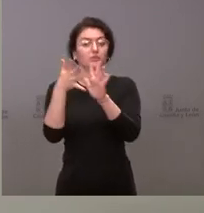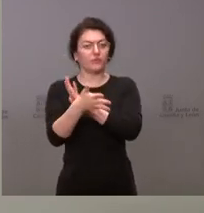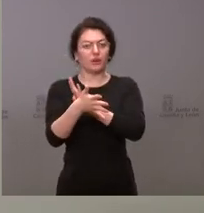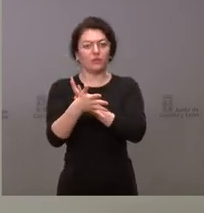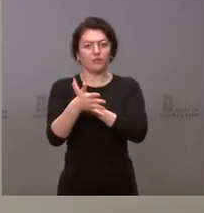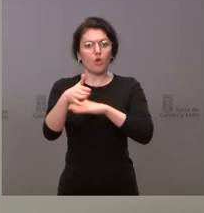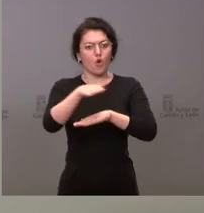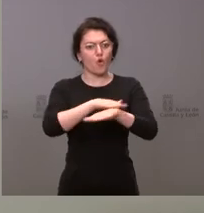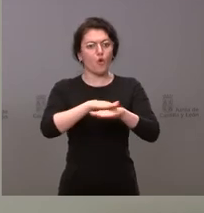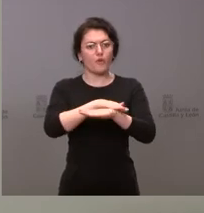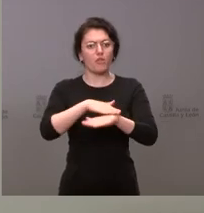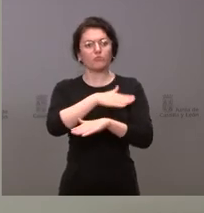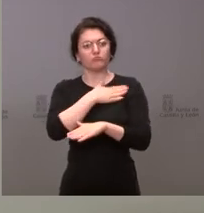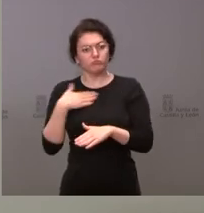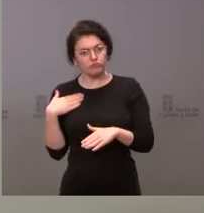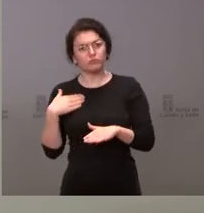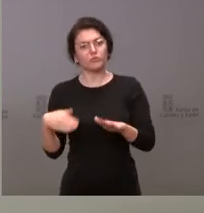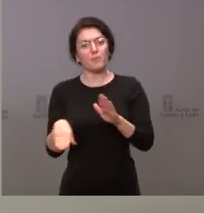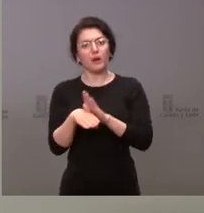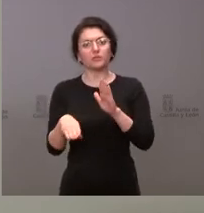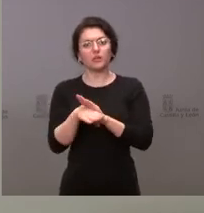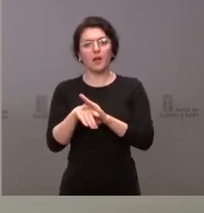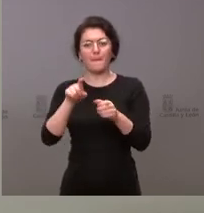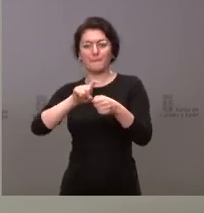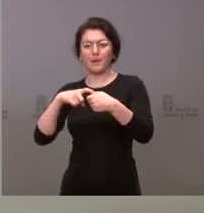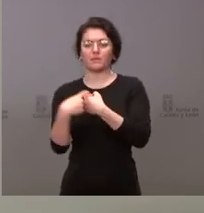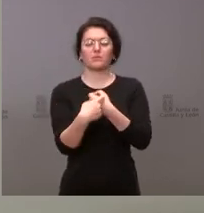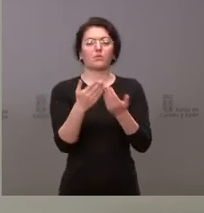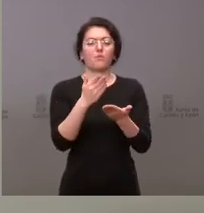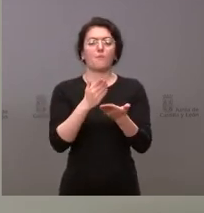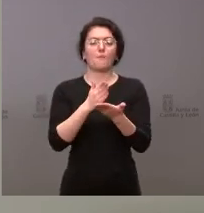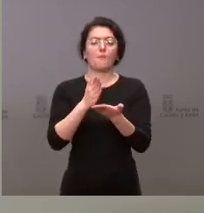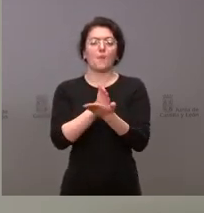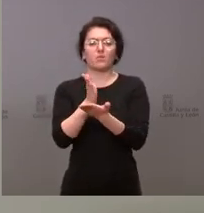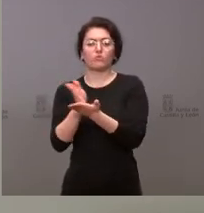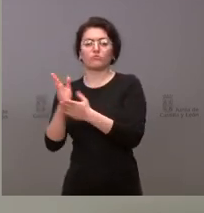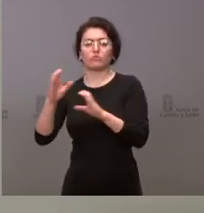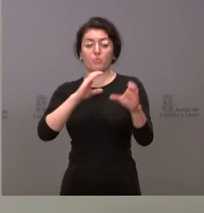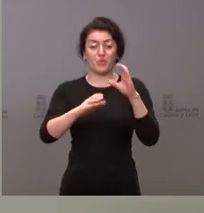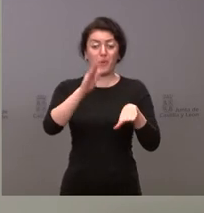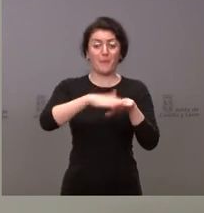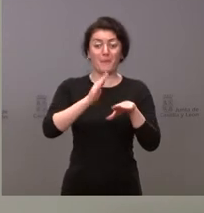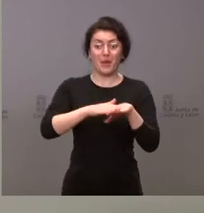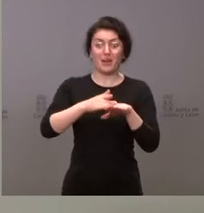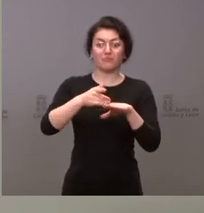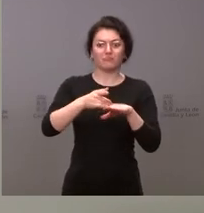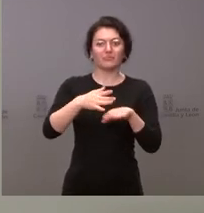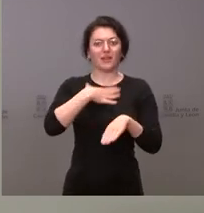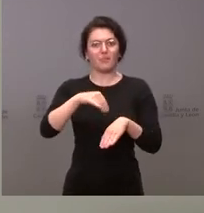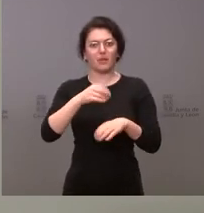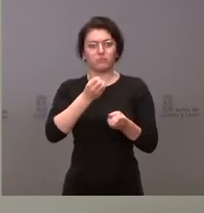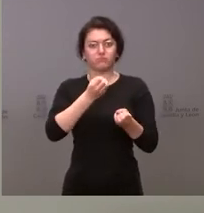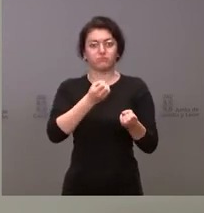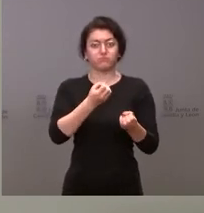plenamente la participación de los medios de comunicación no sólo para que ustedes estén informados sino para que ustedes puedan trasladar esa información